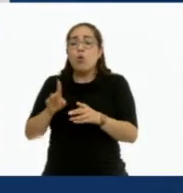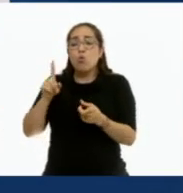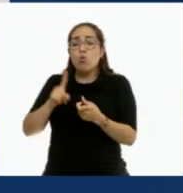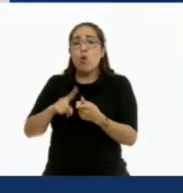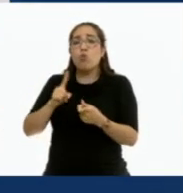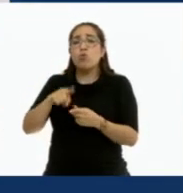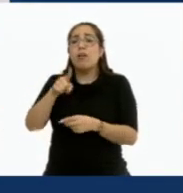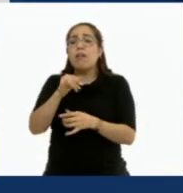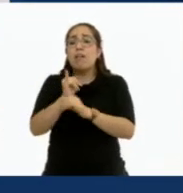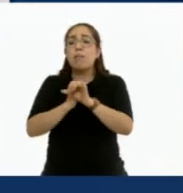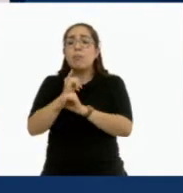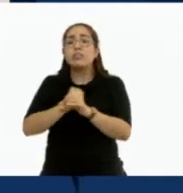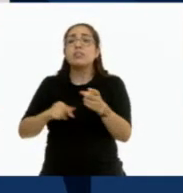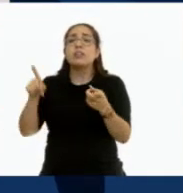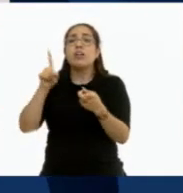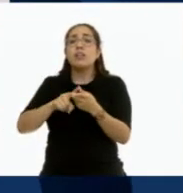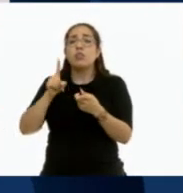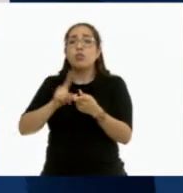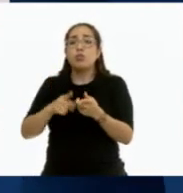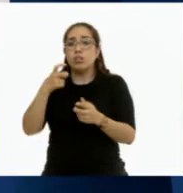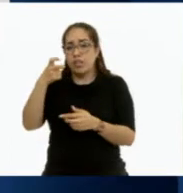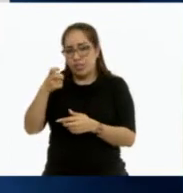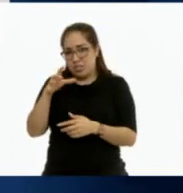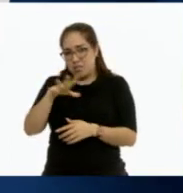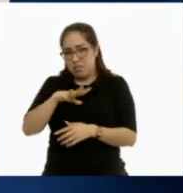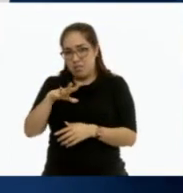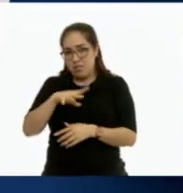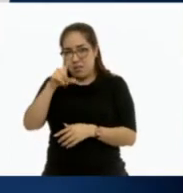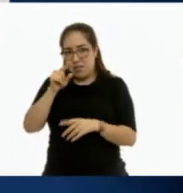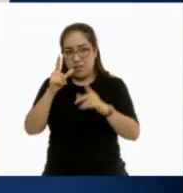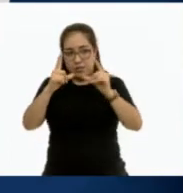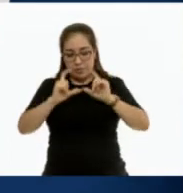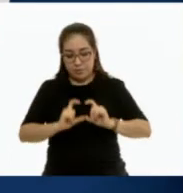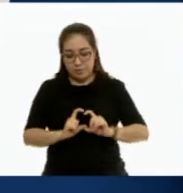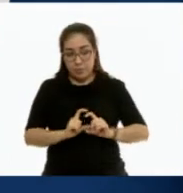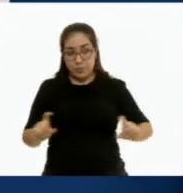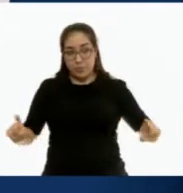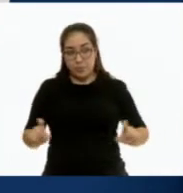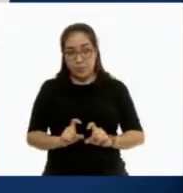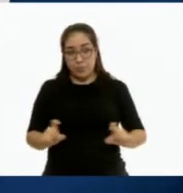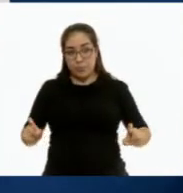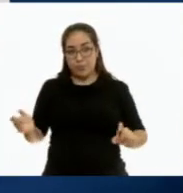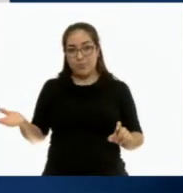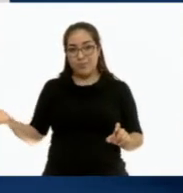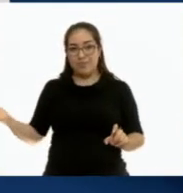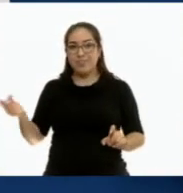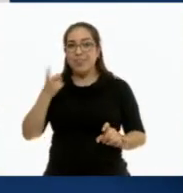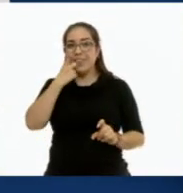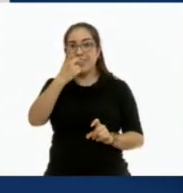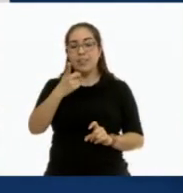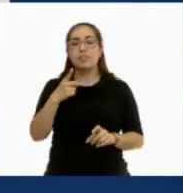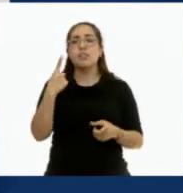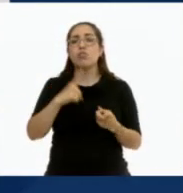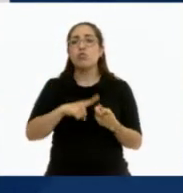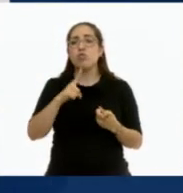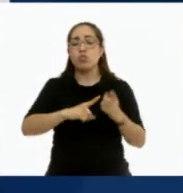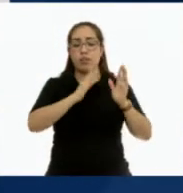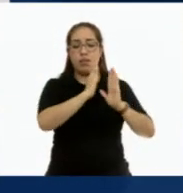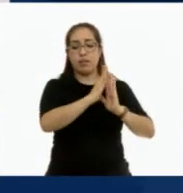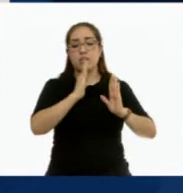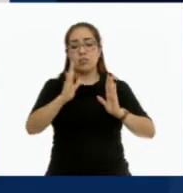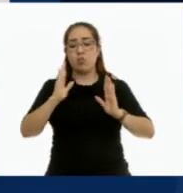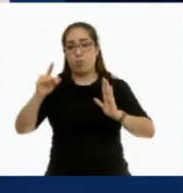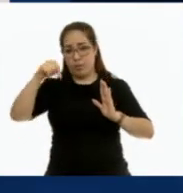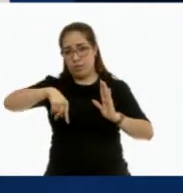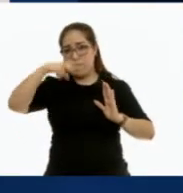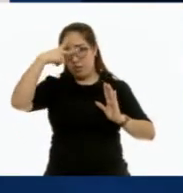tomó esa información. Ahí tenemos al pie de nuestro resumen que se tomó de la Enciclopedia de la Literatura en